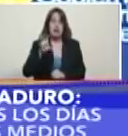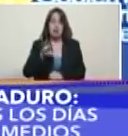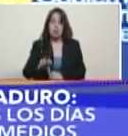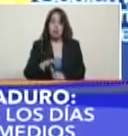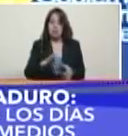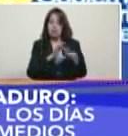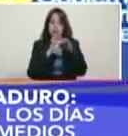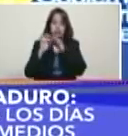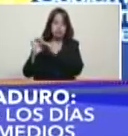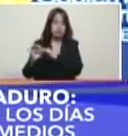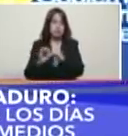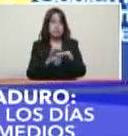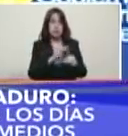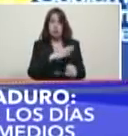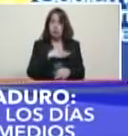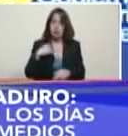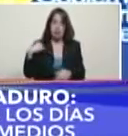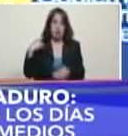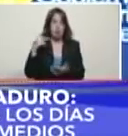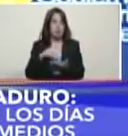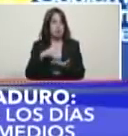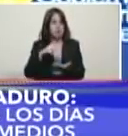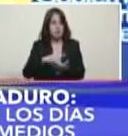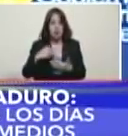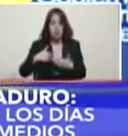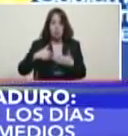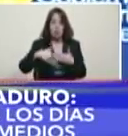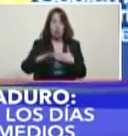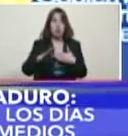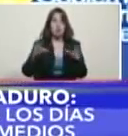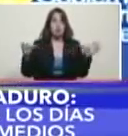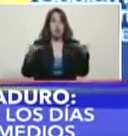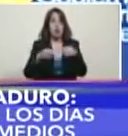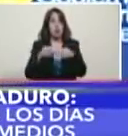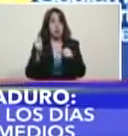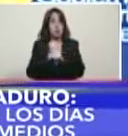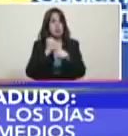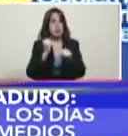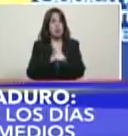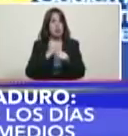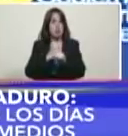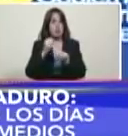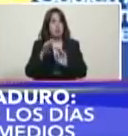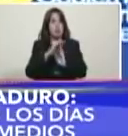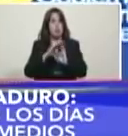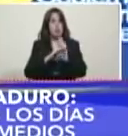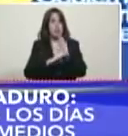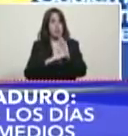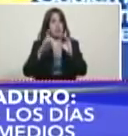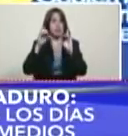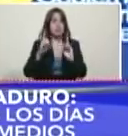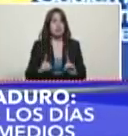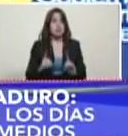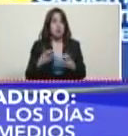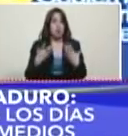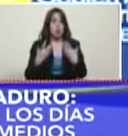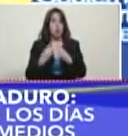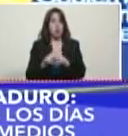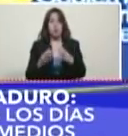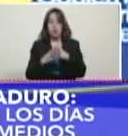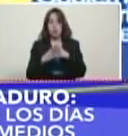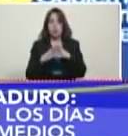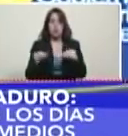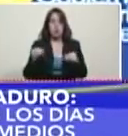quiero participar muy pronto de una reunión de trabajo con agenda específica de decisiones con todo el